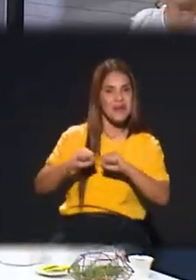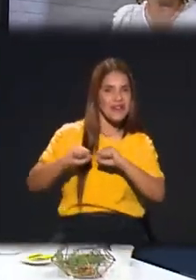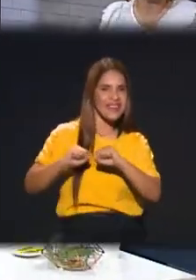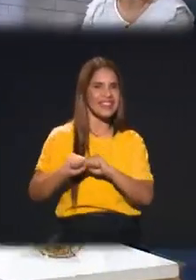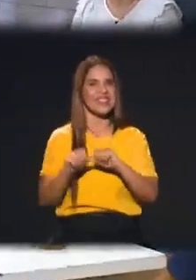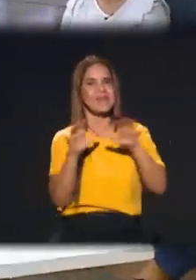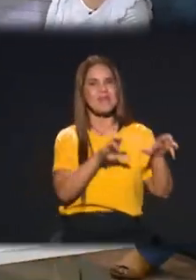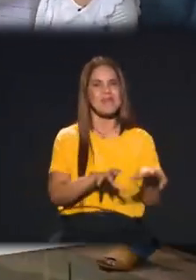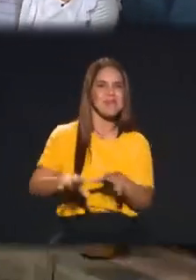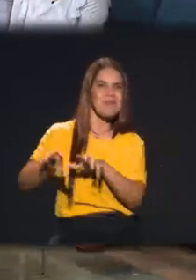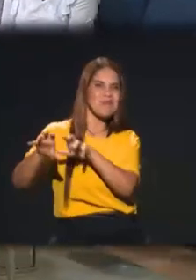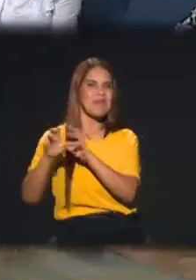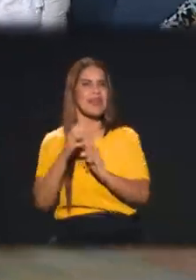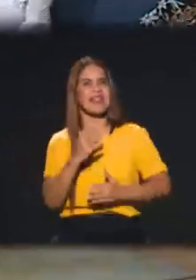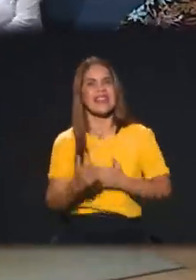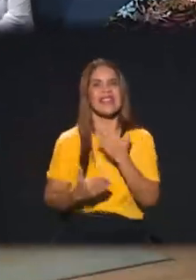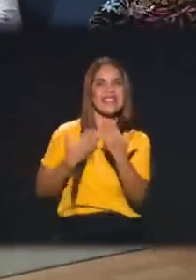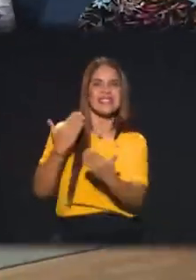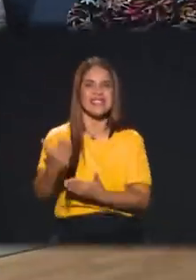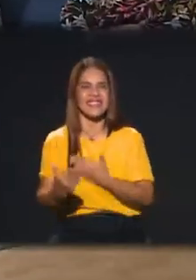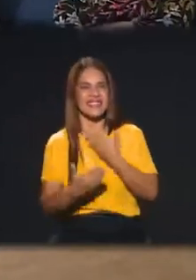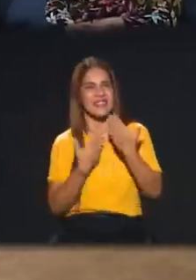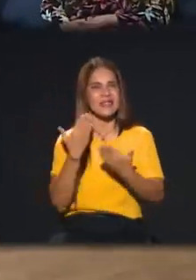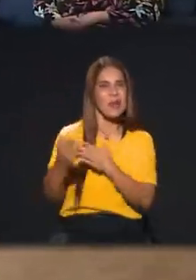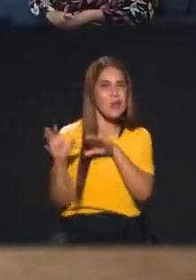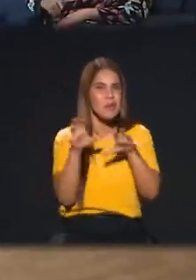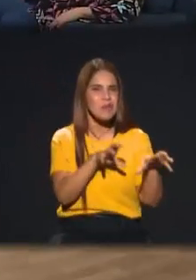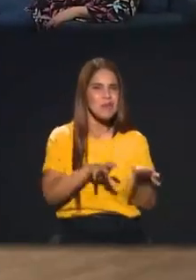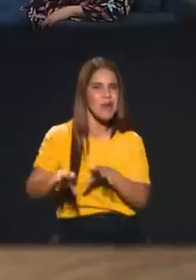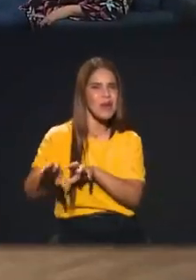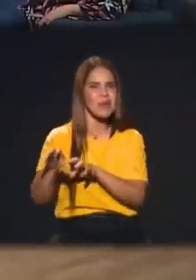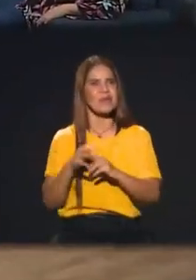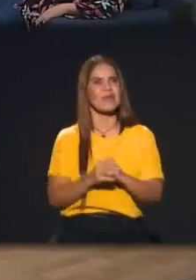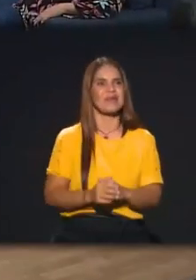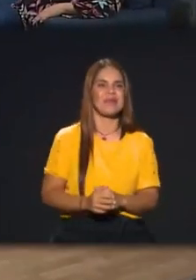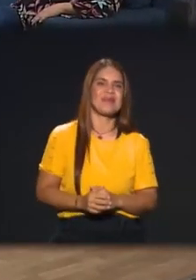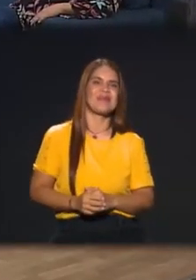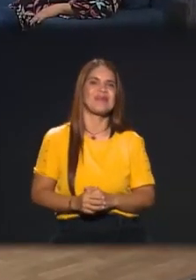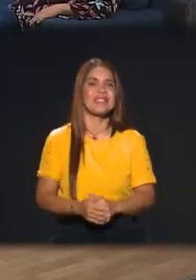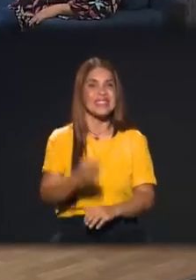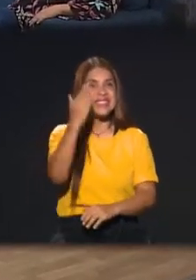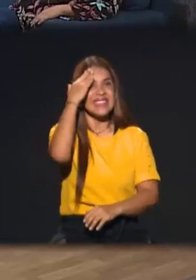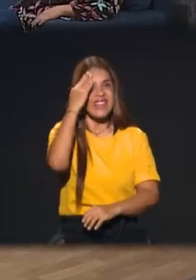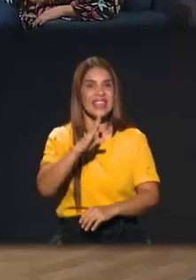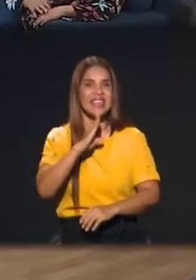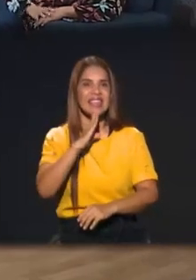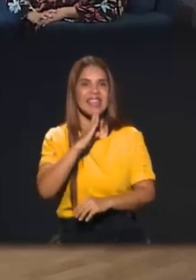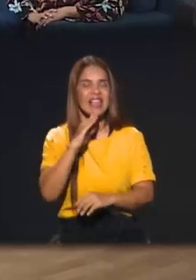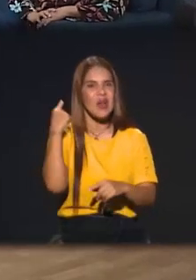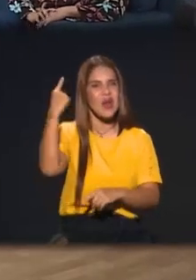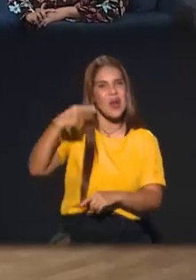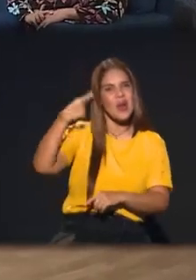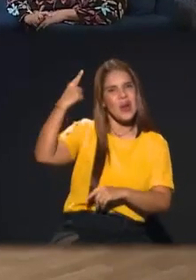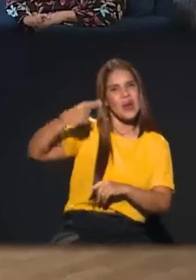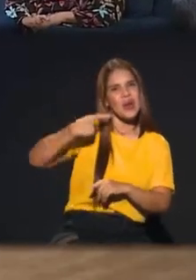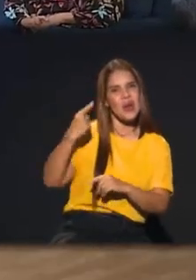ay, ay, ay, ay, ay, ay, muévelo, muévelo, y ¿qué? ¿Sabes quién es? Los locos del